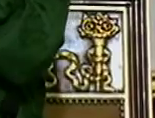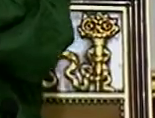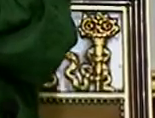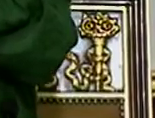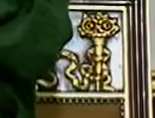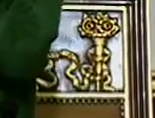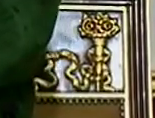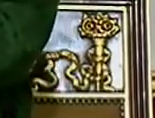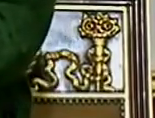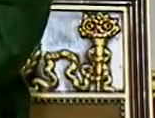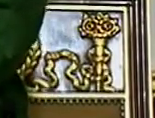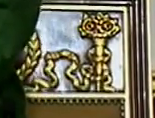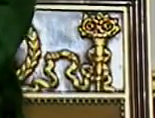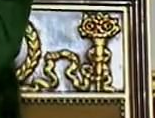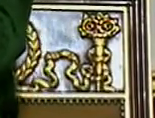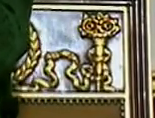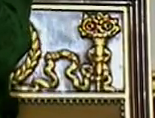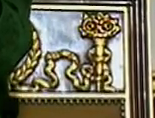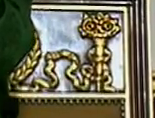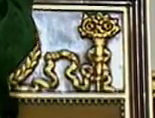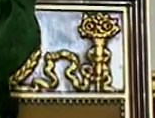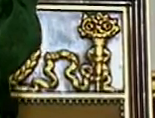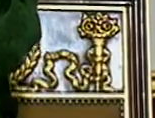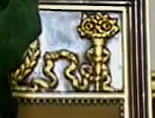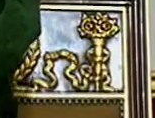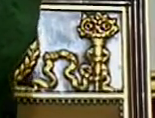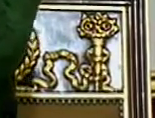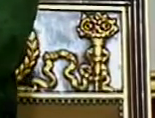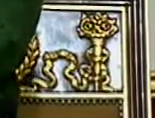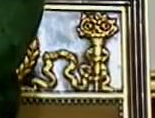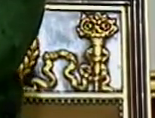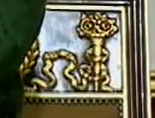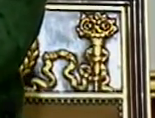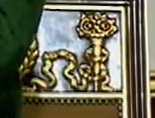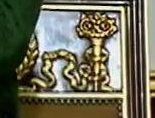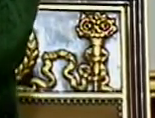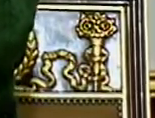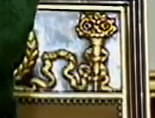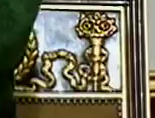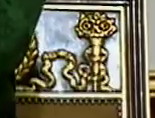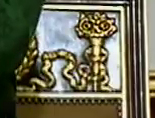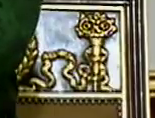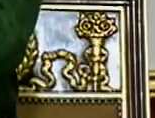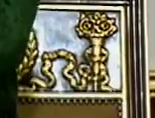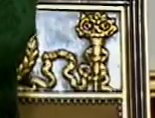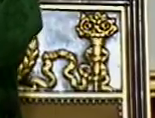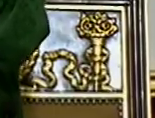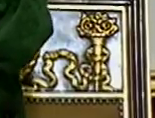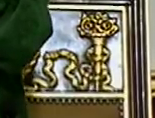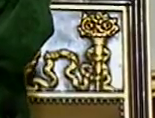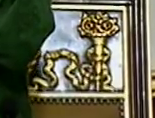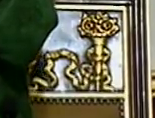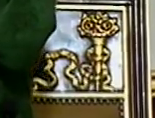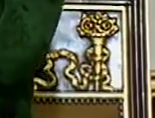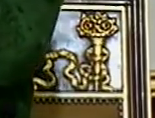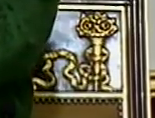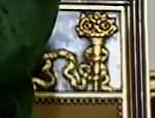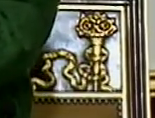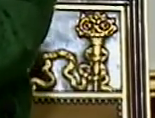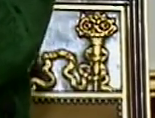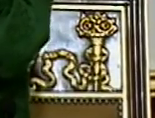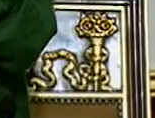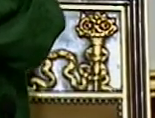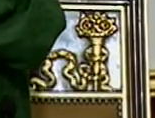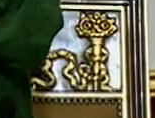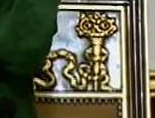estuvo su vicepresidente de entonces, que era Diosdado Cabello, de primero en la fila, a ponerse al frente, que si había que dar la vida por Chávez y